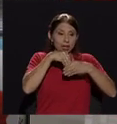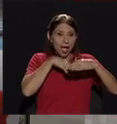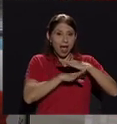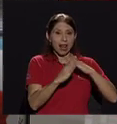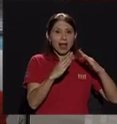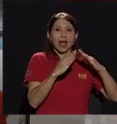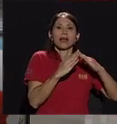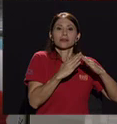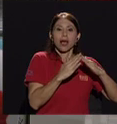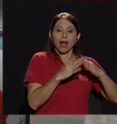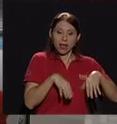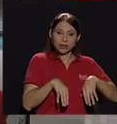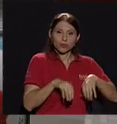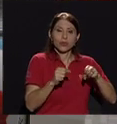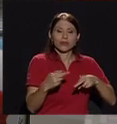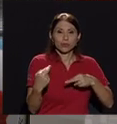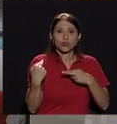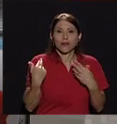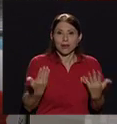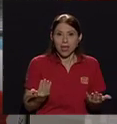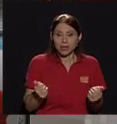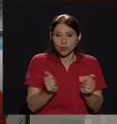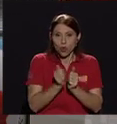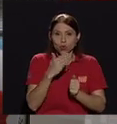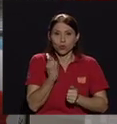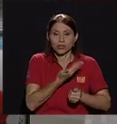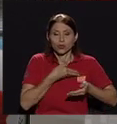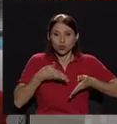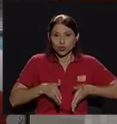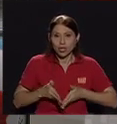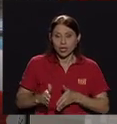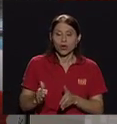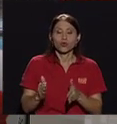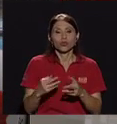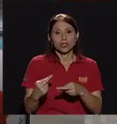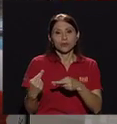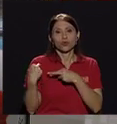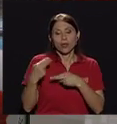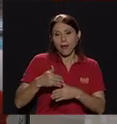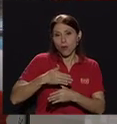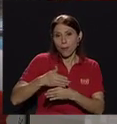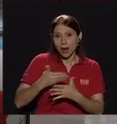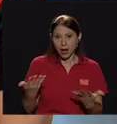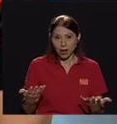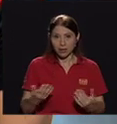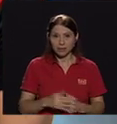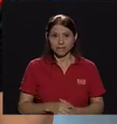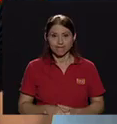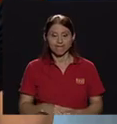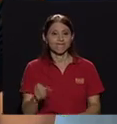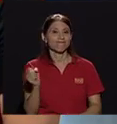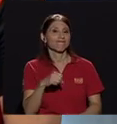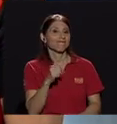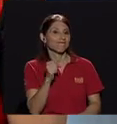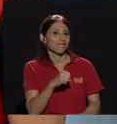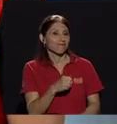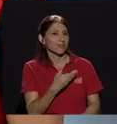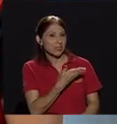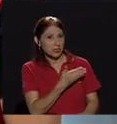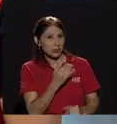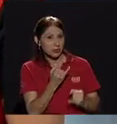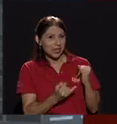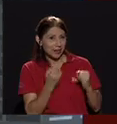también, claro, asumir responsabilidades, ¿verdad?, con nuestros hijos y responsabilidades compartidas. Jensi, su